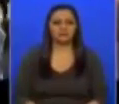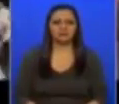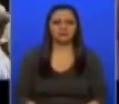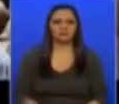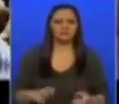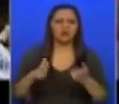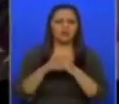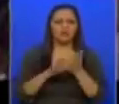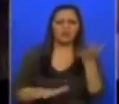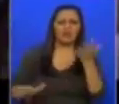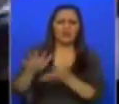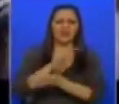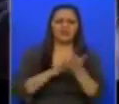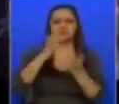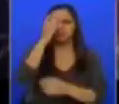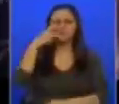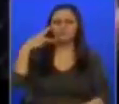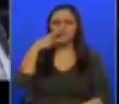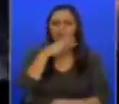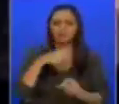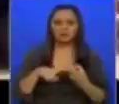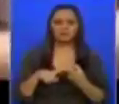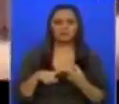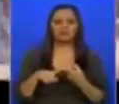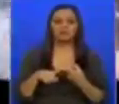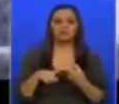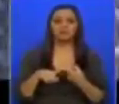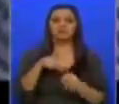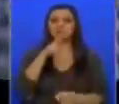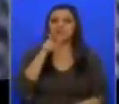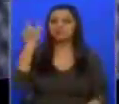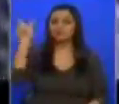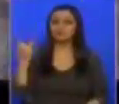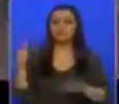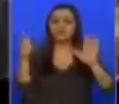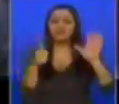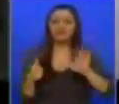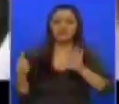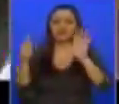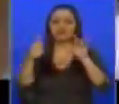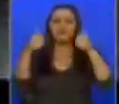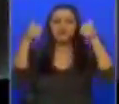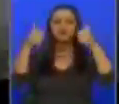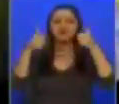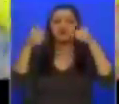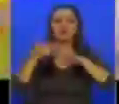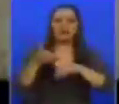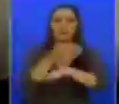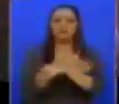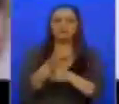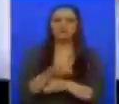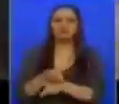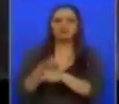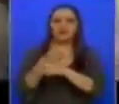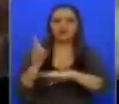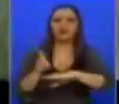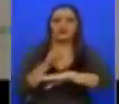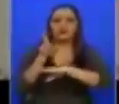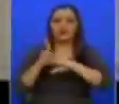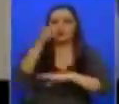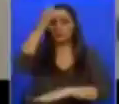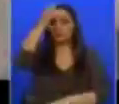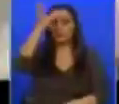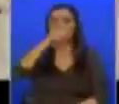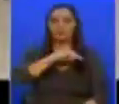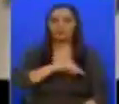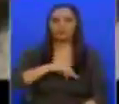crear disturbios en base de mentiras y para ello utilizaron a una social cristiana candidata a concejal y actualmente directora de cultura del